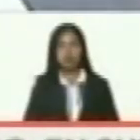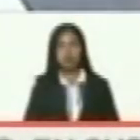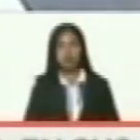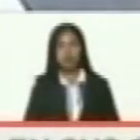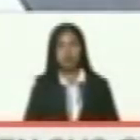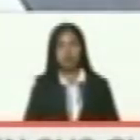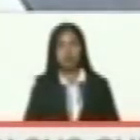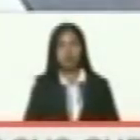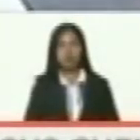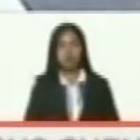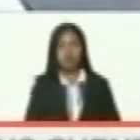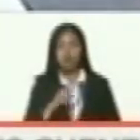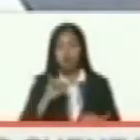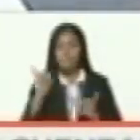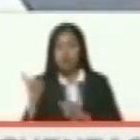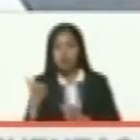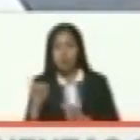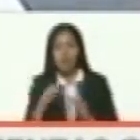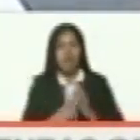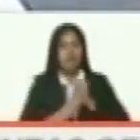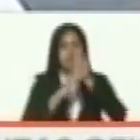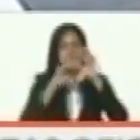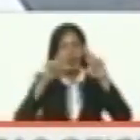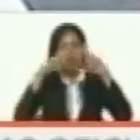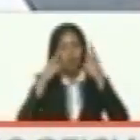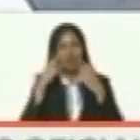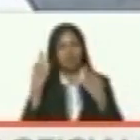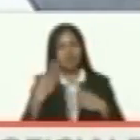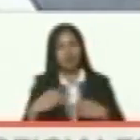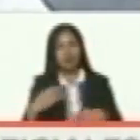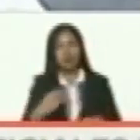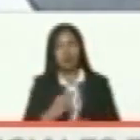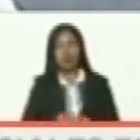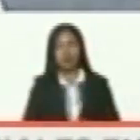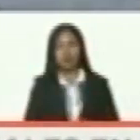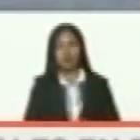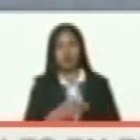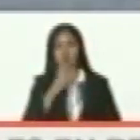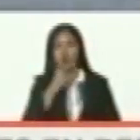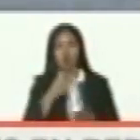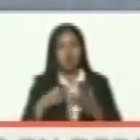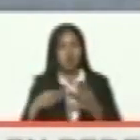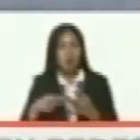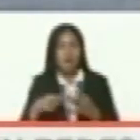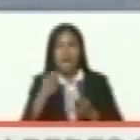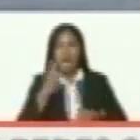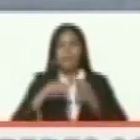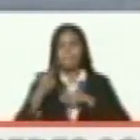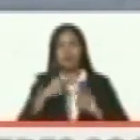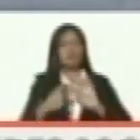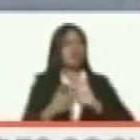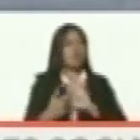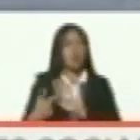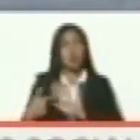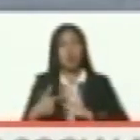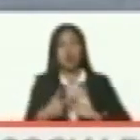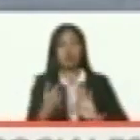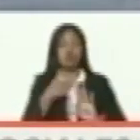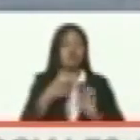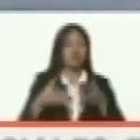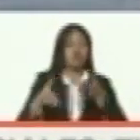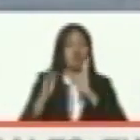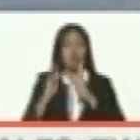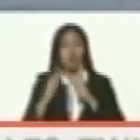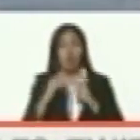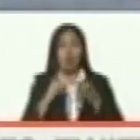Son líderes de La Guaira, de verdad. No son de marketing, de